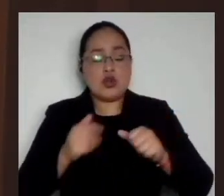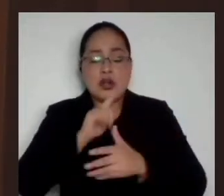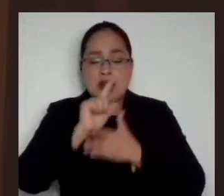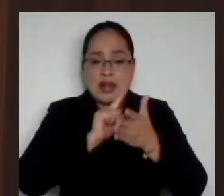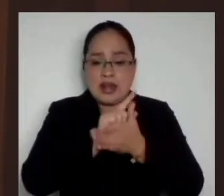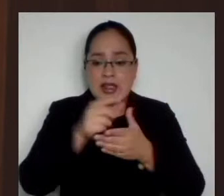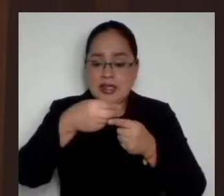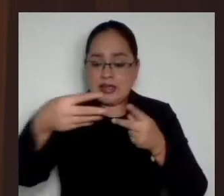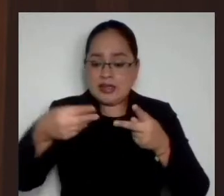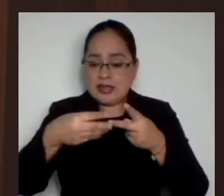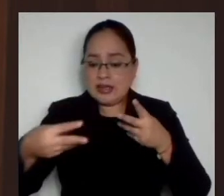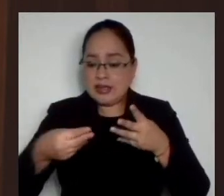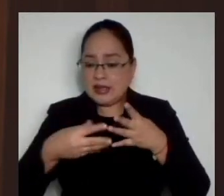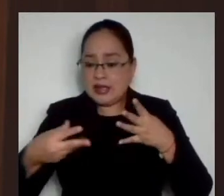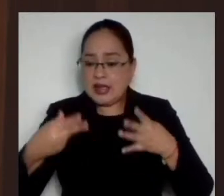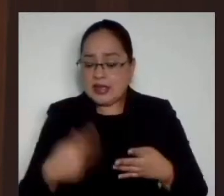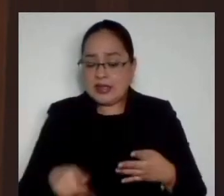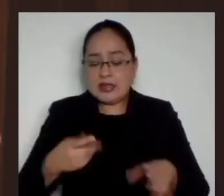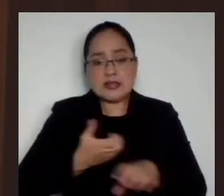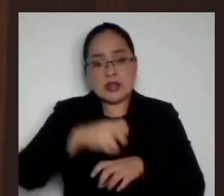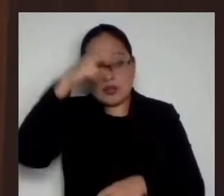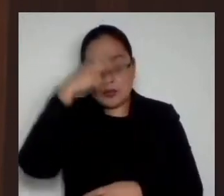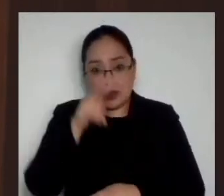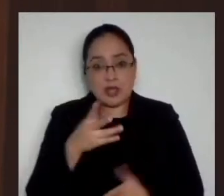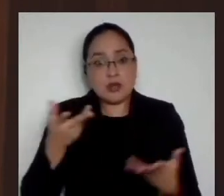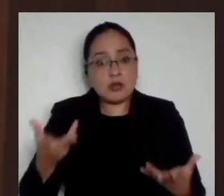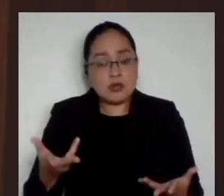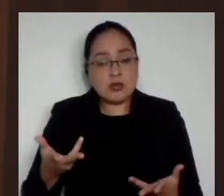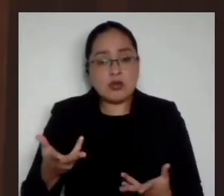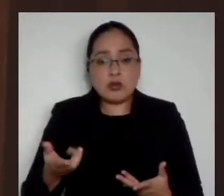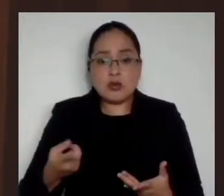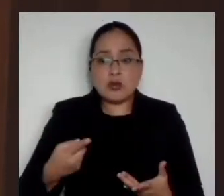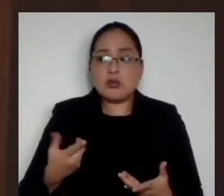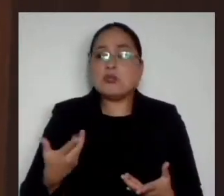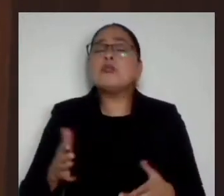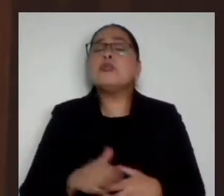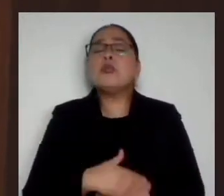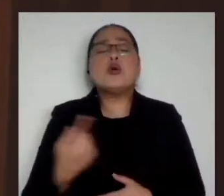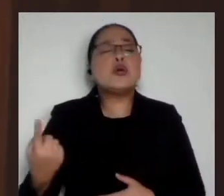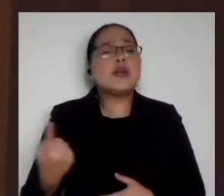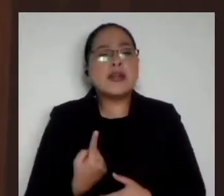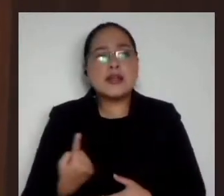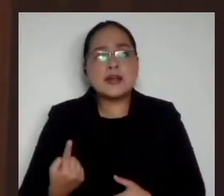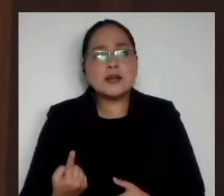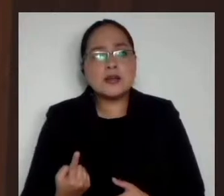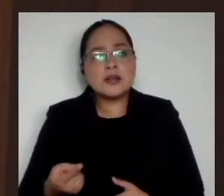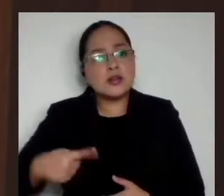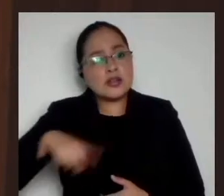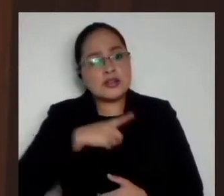el Estado de México? Porque tiene que ver con que tenemos que construir un nuevo paradigma.